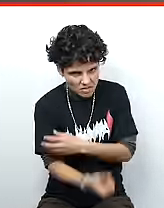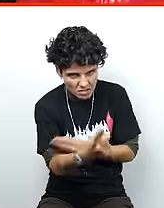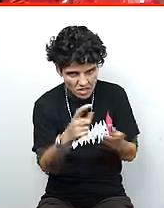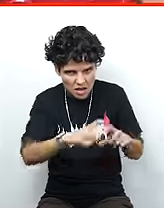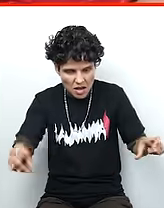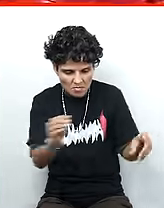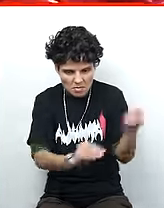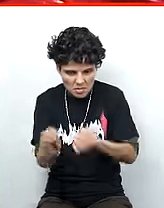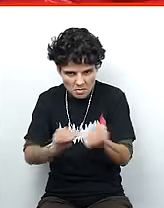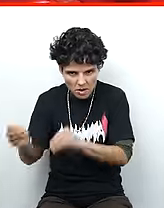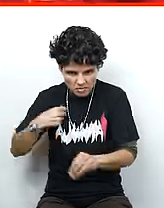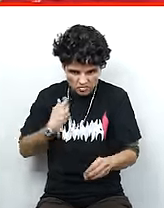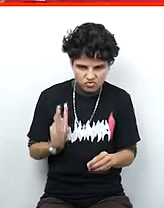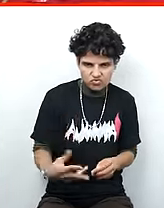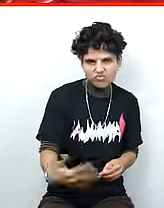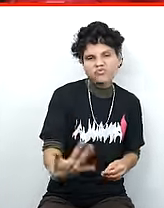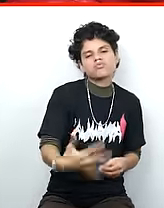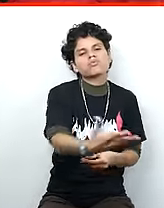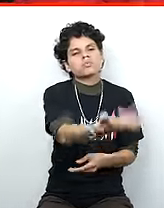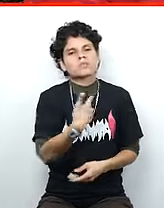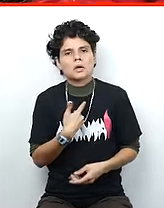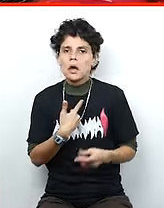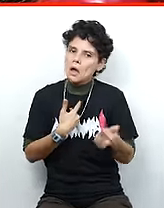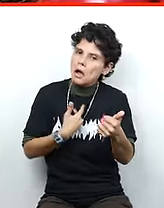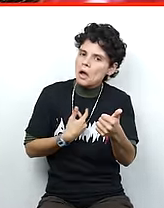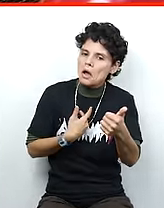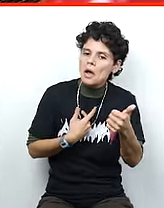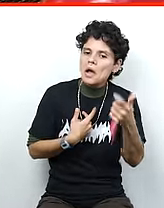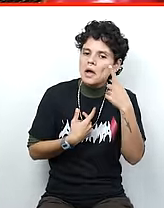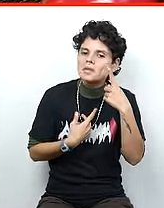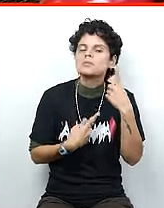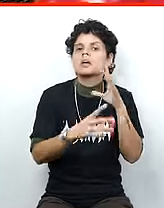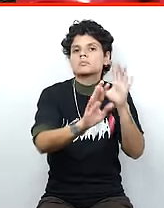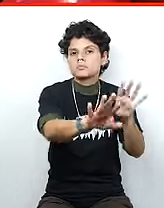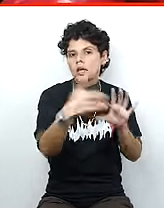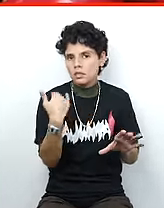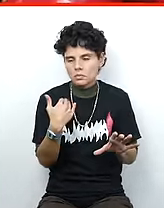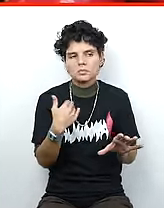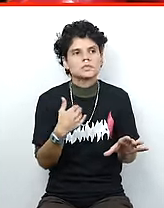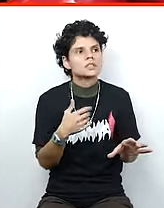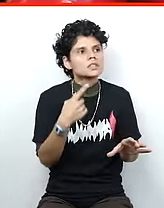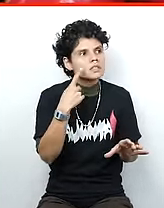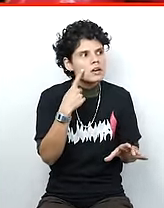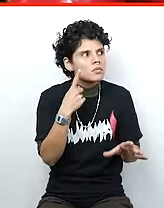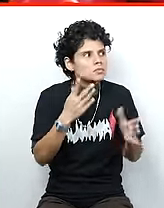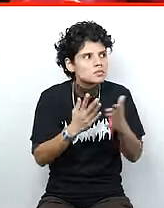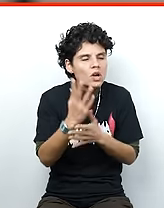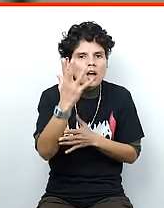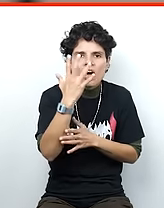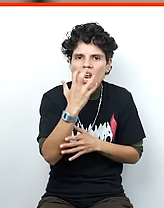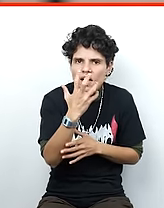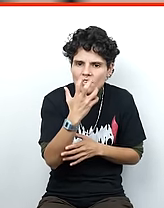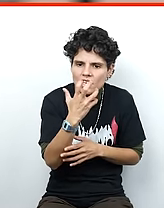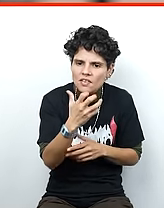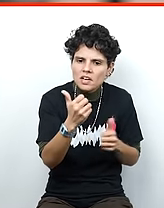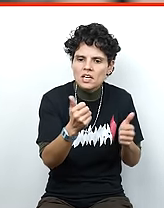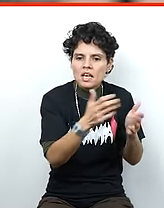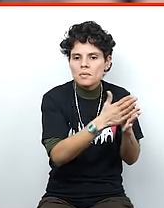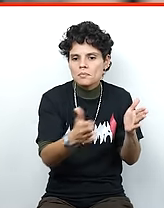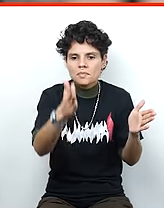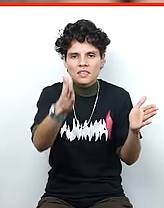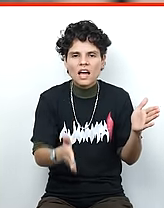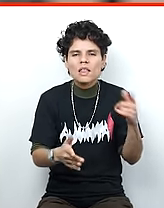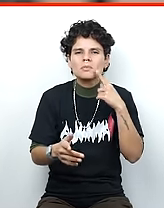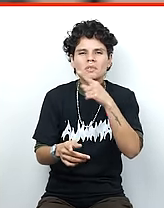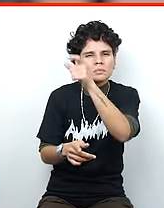hizo, ese beat lo hizo el beat Cayu. Y ya le dije, ah, mándalo, pa, y lo mandó. Y lo grabé, hasta la mitad, pues, si